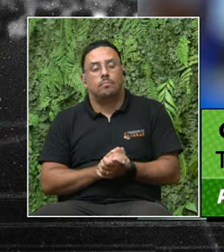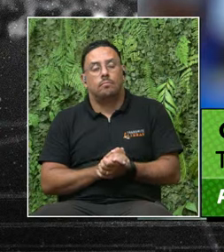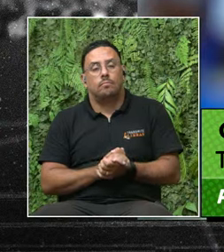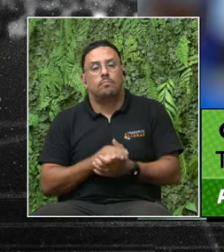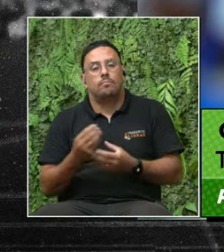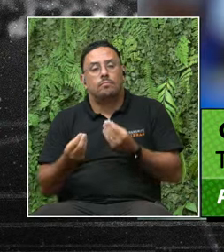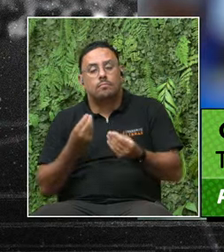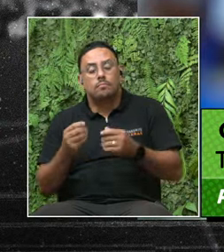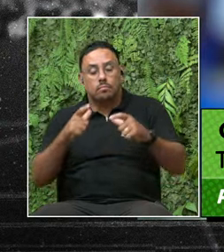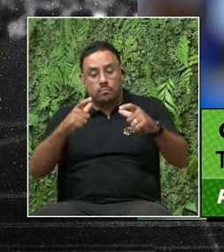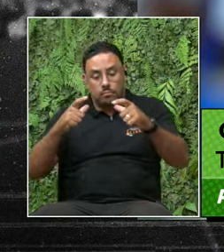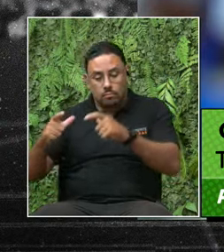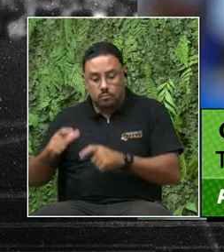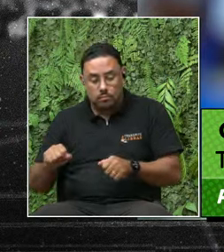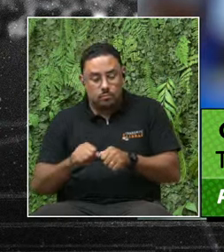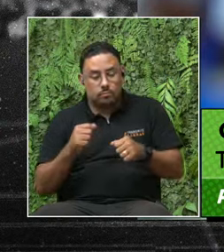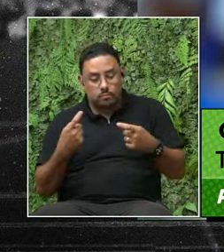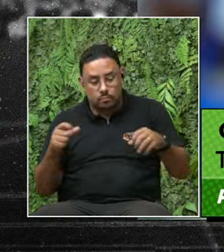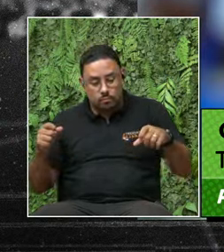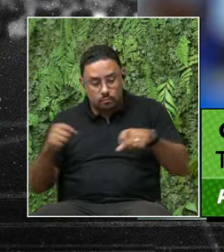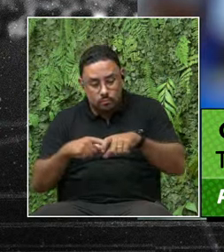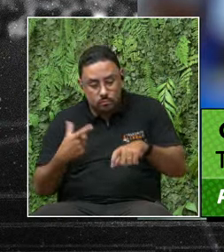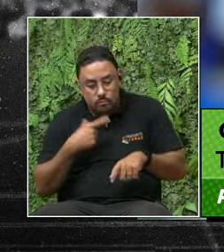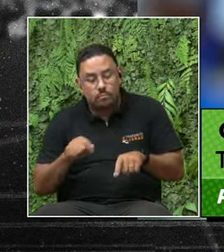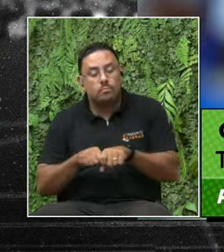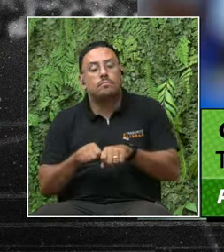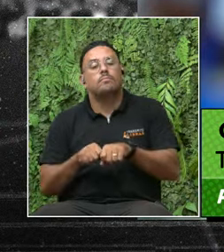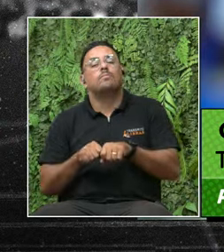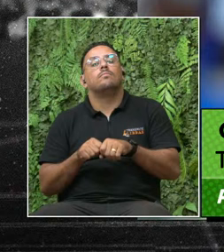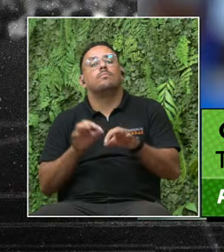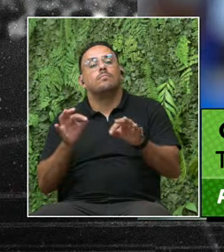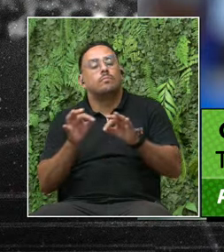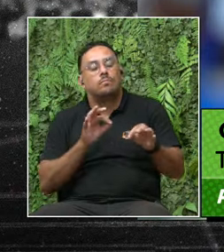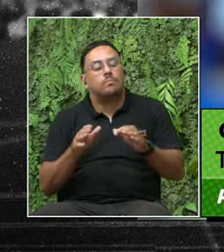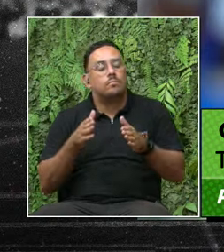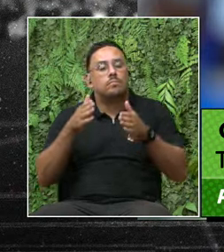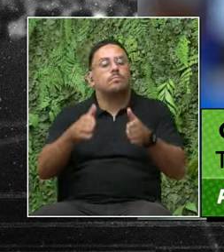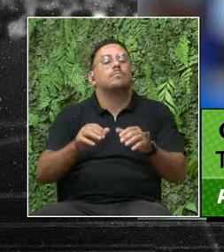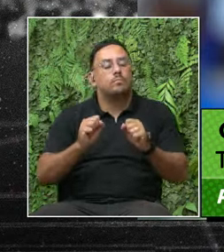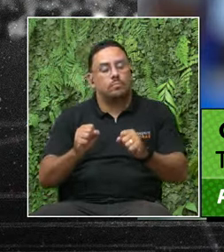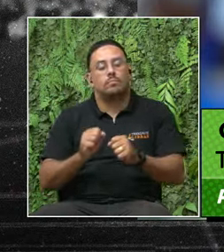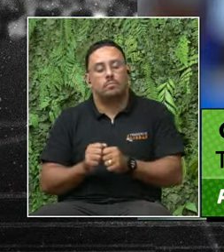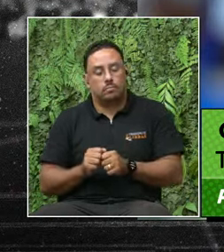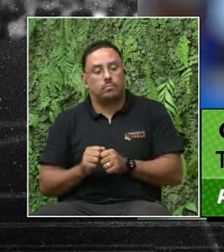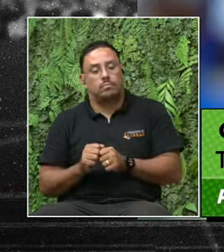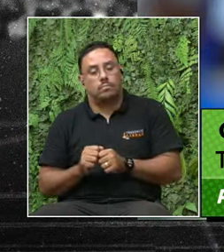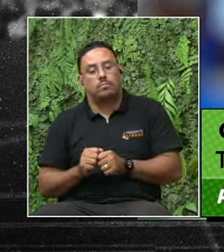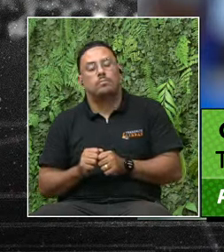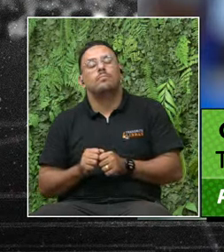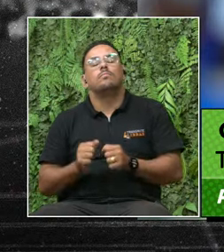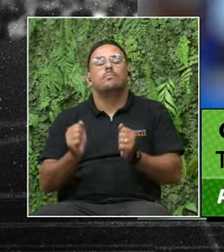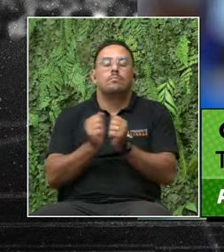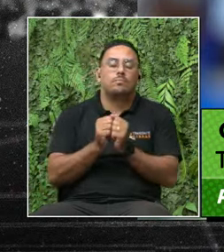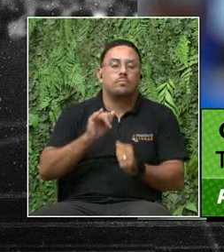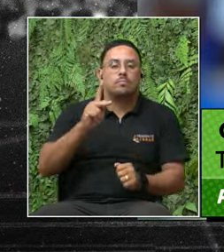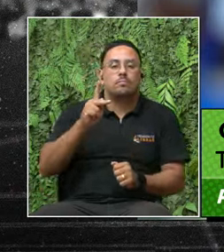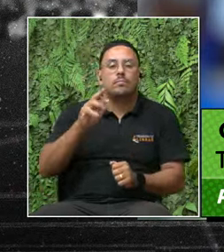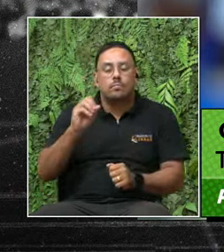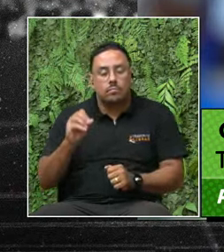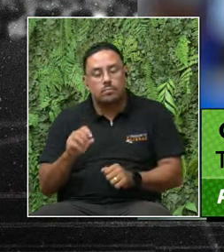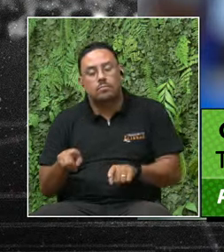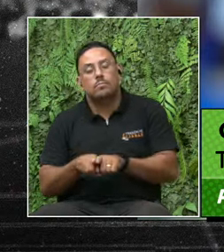profundizar ataro por su derecha conando se pod ar J A Paul jto a